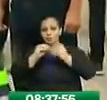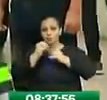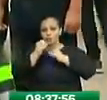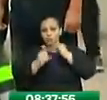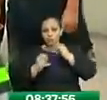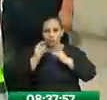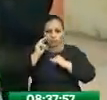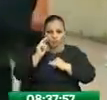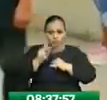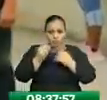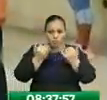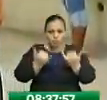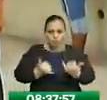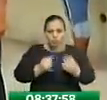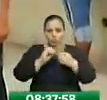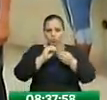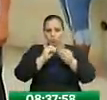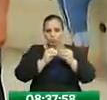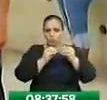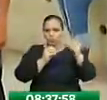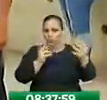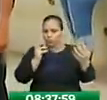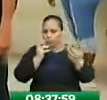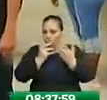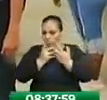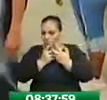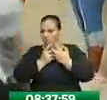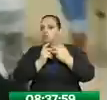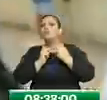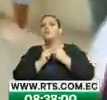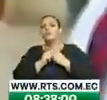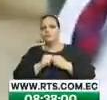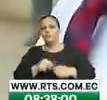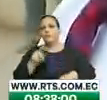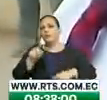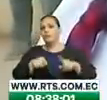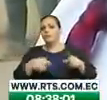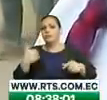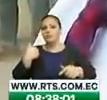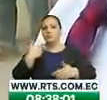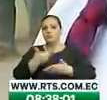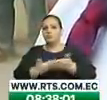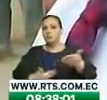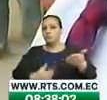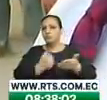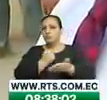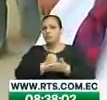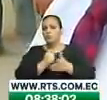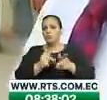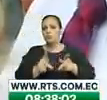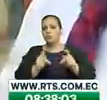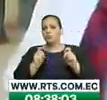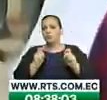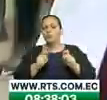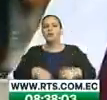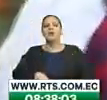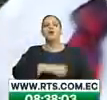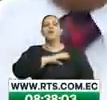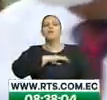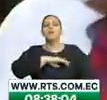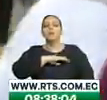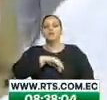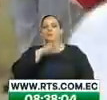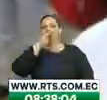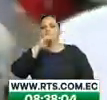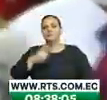también los que tienen uso de salvoconducto en ese sentido. Sí, sí, estamos controlando coordinadamente con la Policía Nacional y también con los agentes